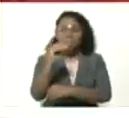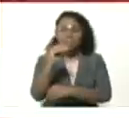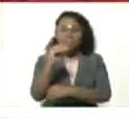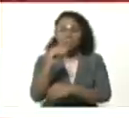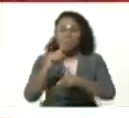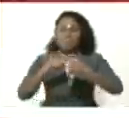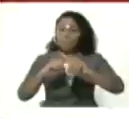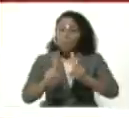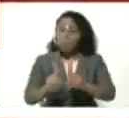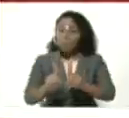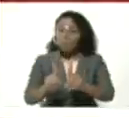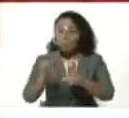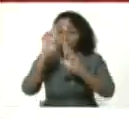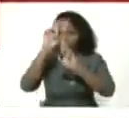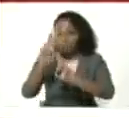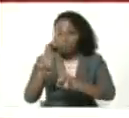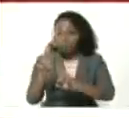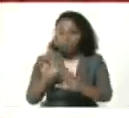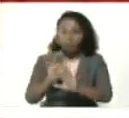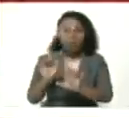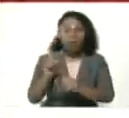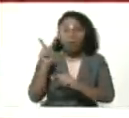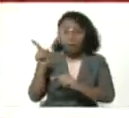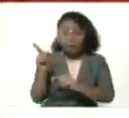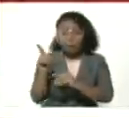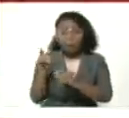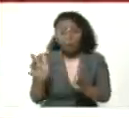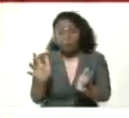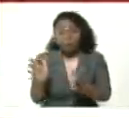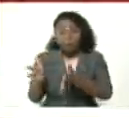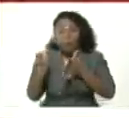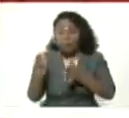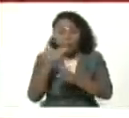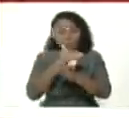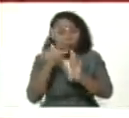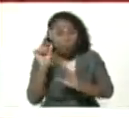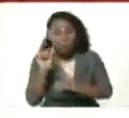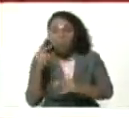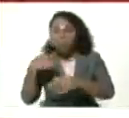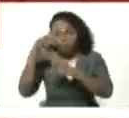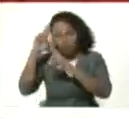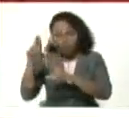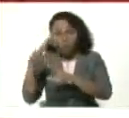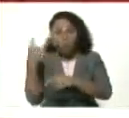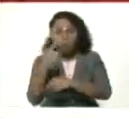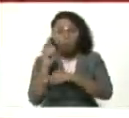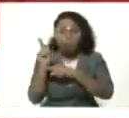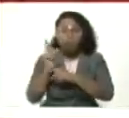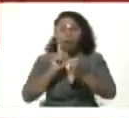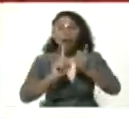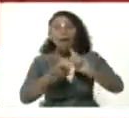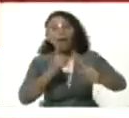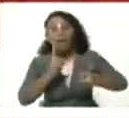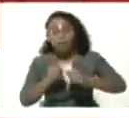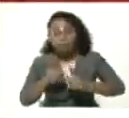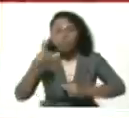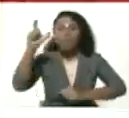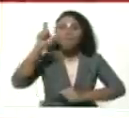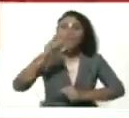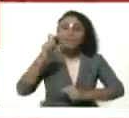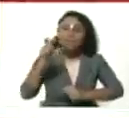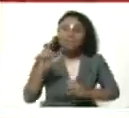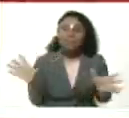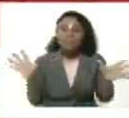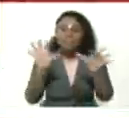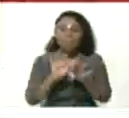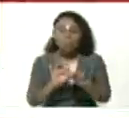se respetaron, así haya ganado por medio punto, lo respetamos. Solo en aquellos casos donde fue necesaria la alianza,